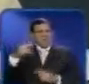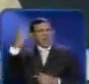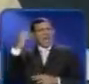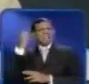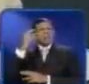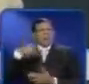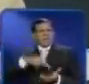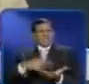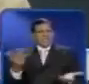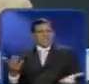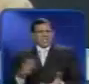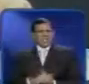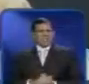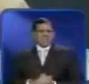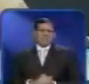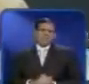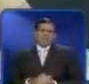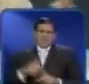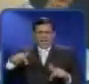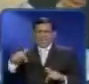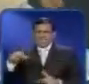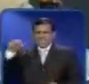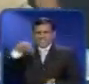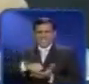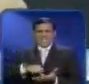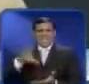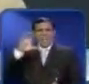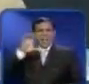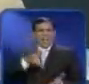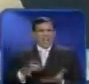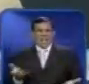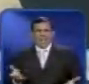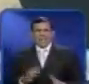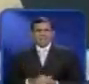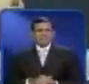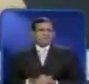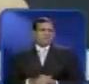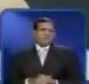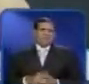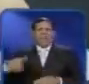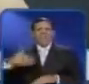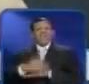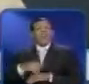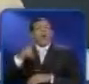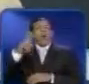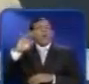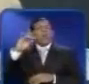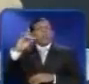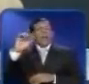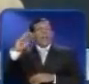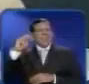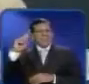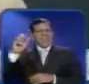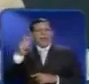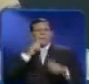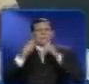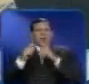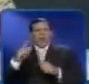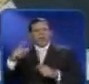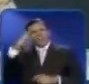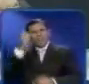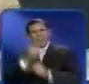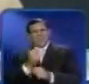violencia de violencia aquí mismo en el centro de Caracas la avenida urdaneta y unos periodistas o